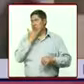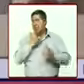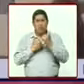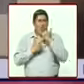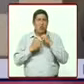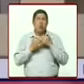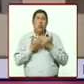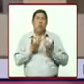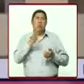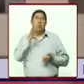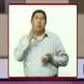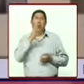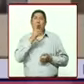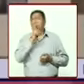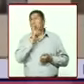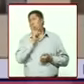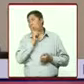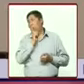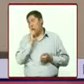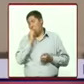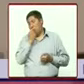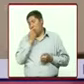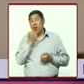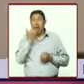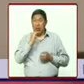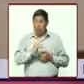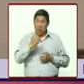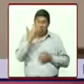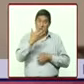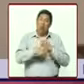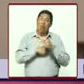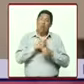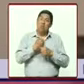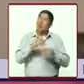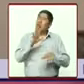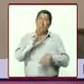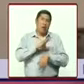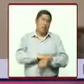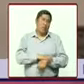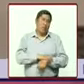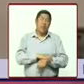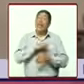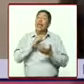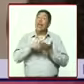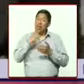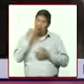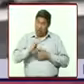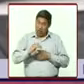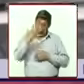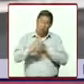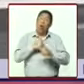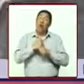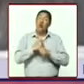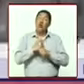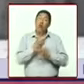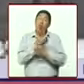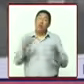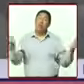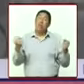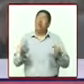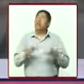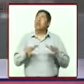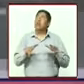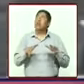conducta también de la madre biológica de esta pequeña de 5 años. Ella ya ha sido aprehendida. Esta menor de apenas 5 años de edad fue desaparecida